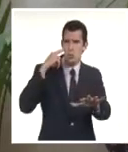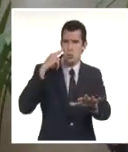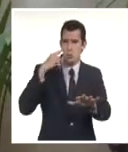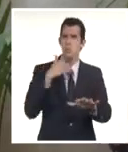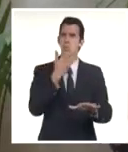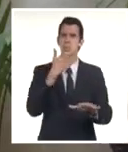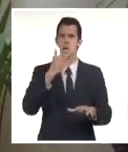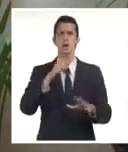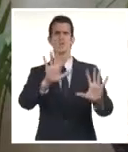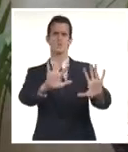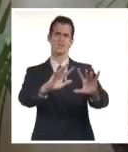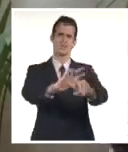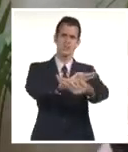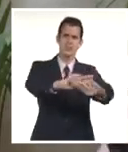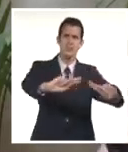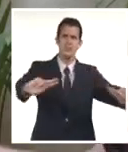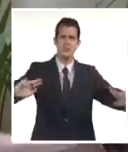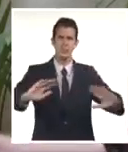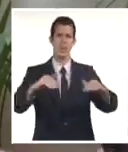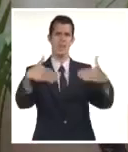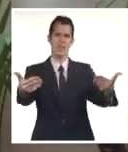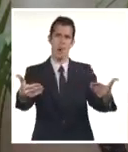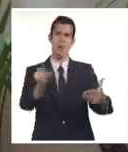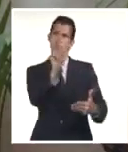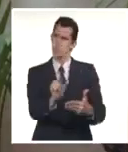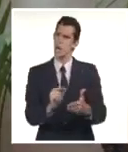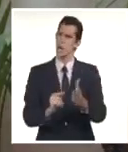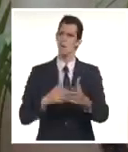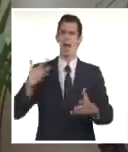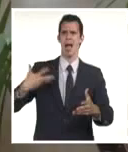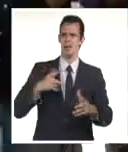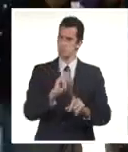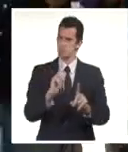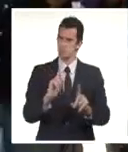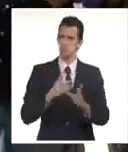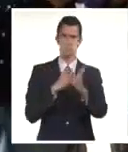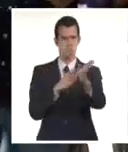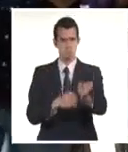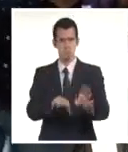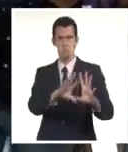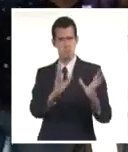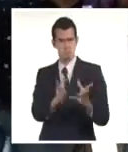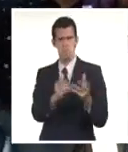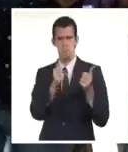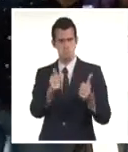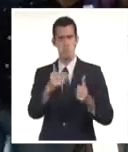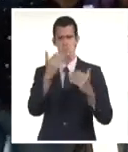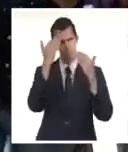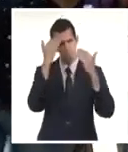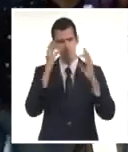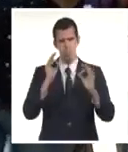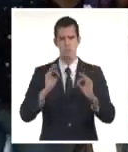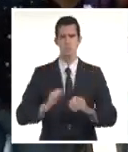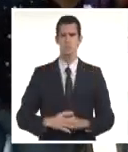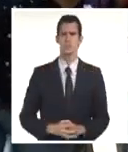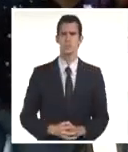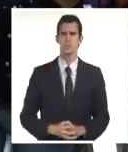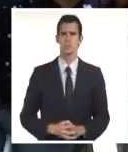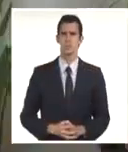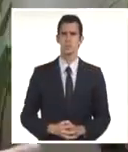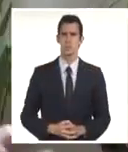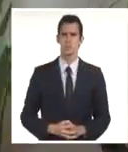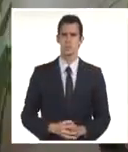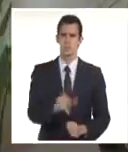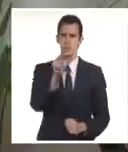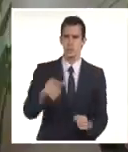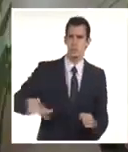que dieron las fuerzas del orden interior para facilitar el trabajo de los que estaban en los equipos de rescate, y de inmediato ha existido, ante el llamado para las donaciones